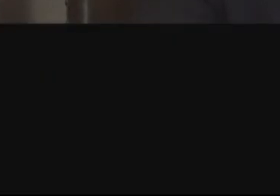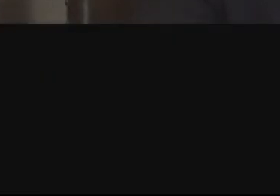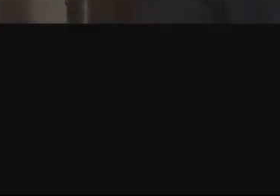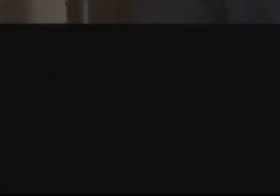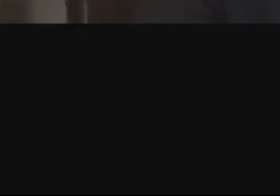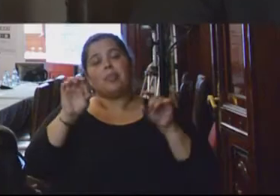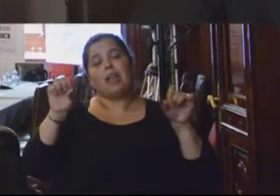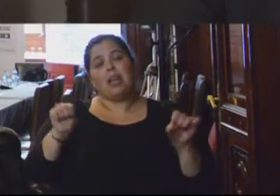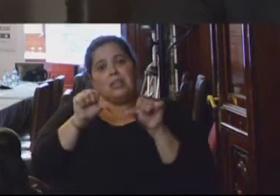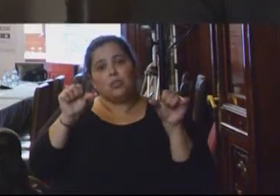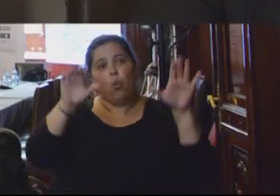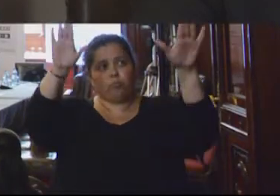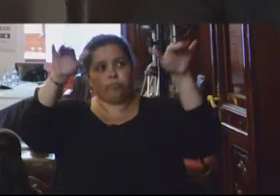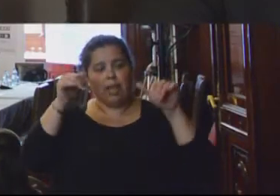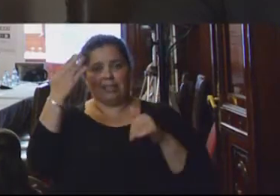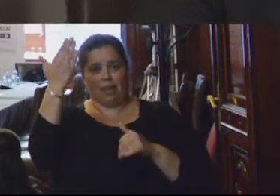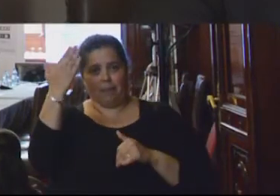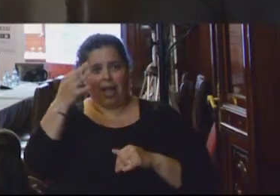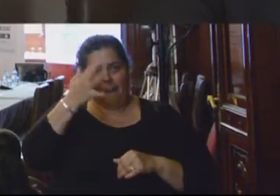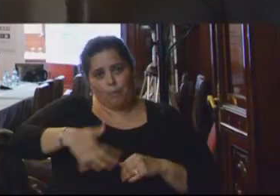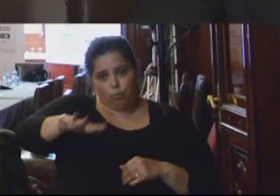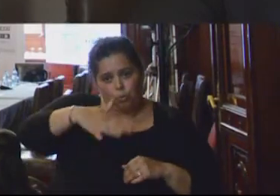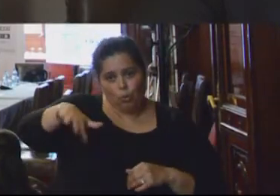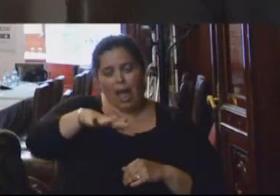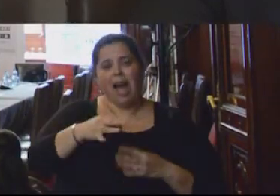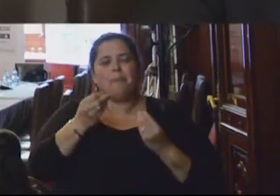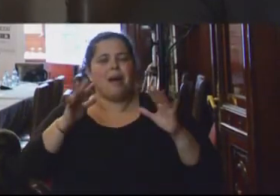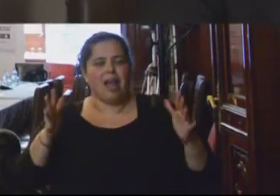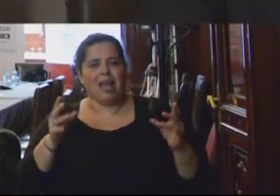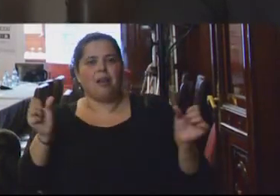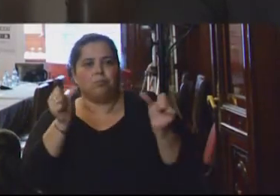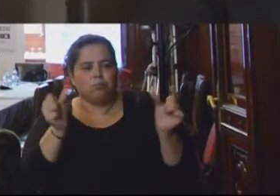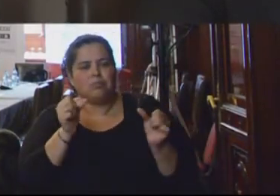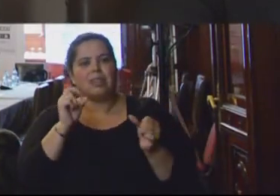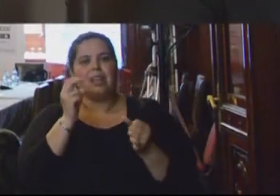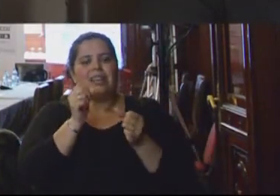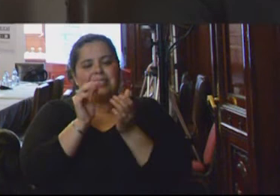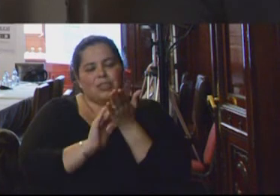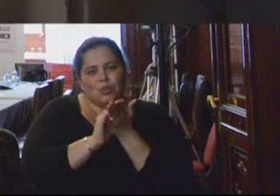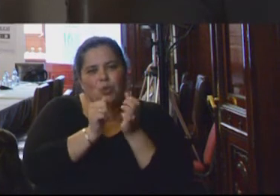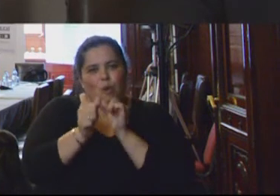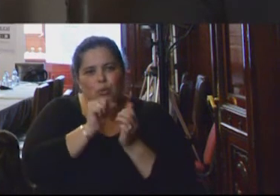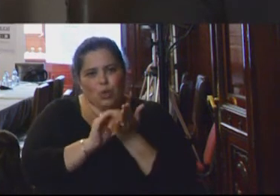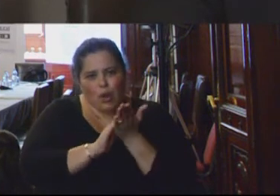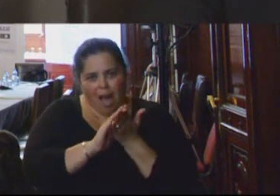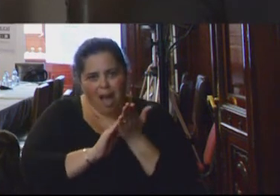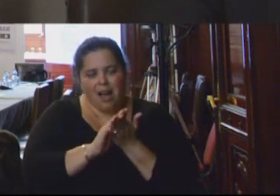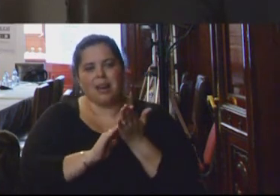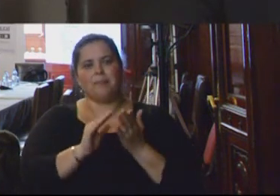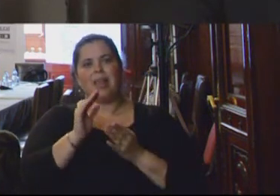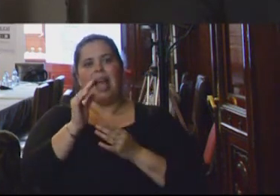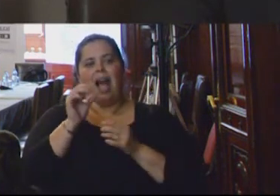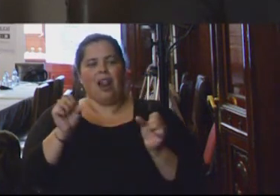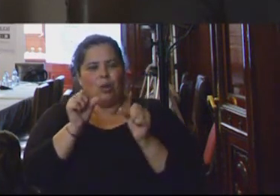busca, entre otras cosas, derogar una de las enmiendas constitucionales realizadas en el 2015, referente